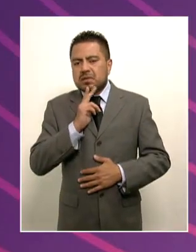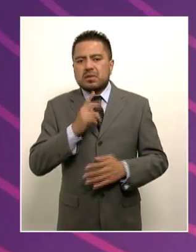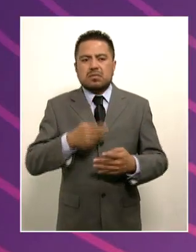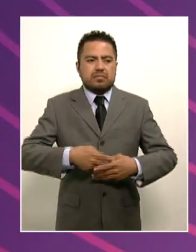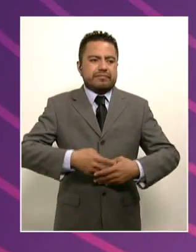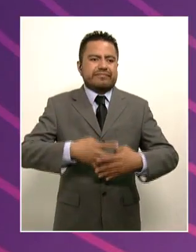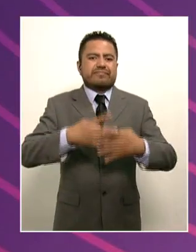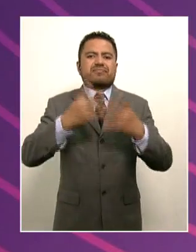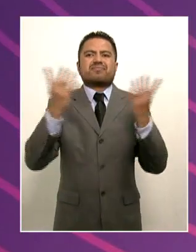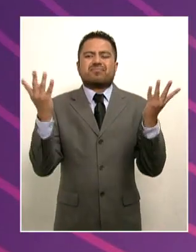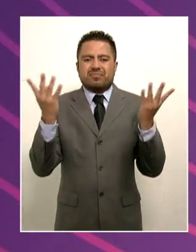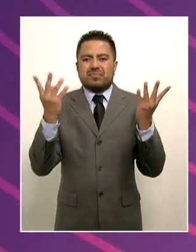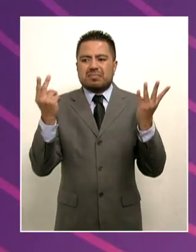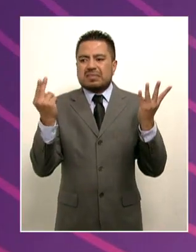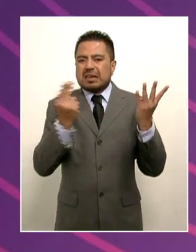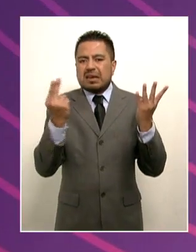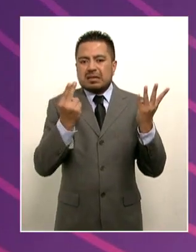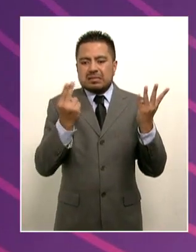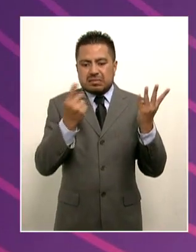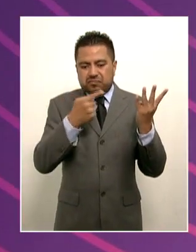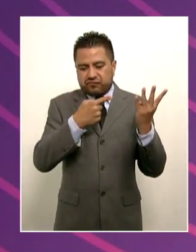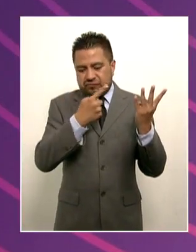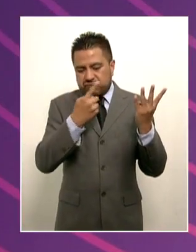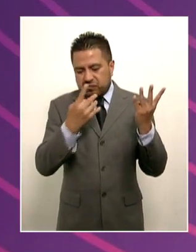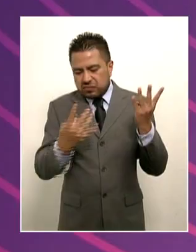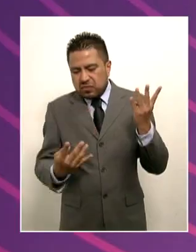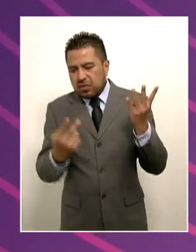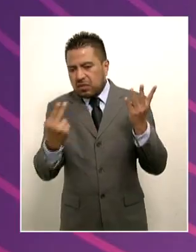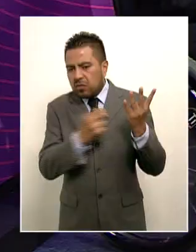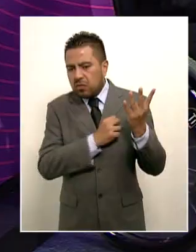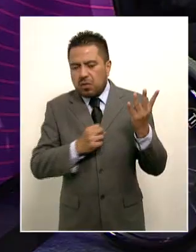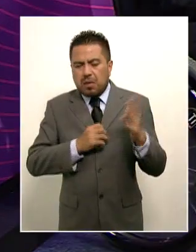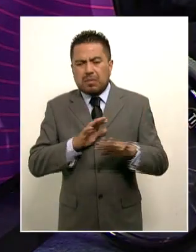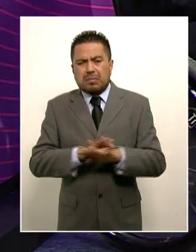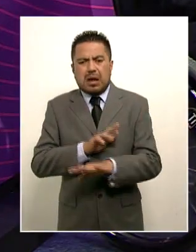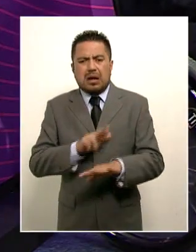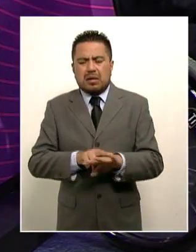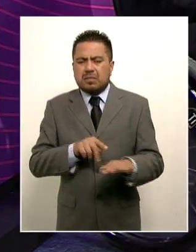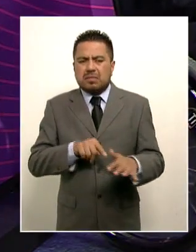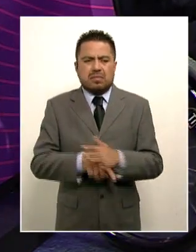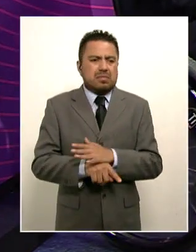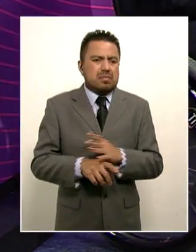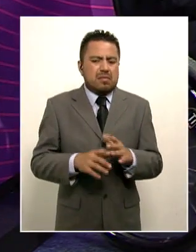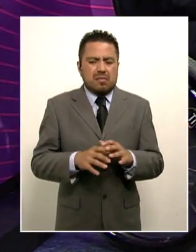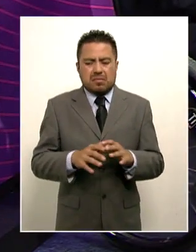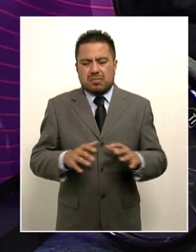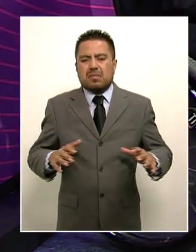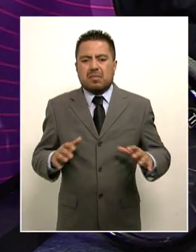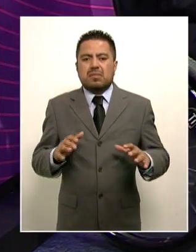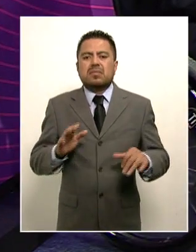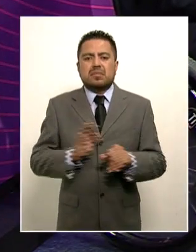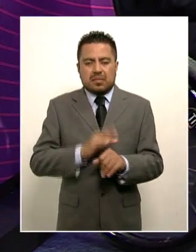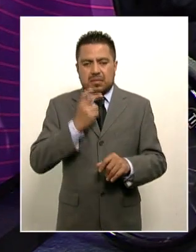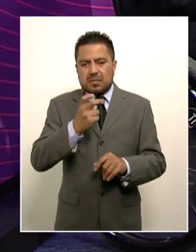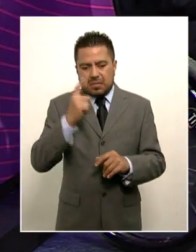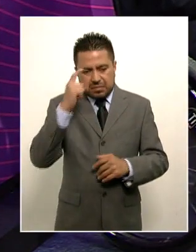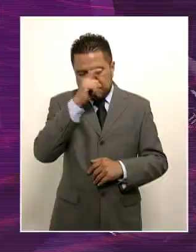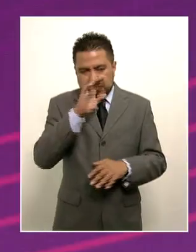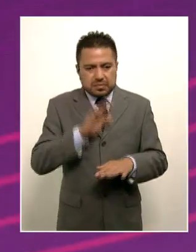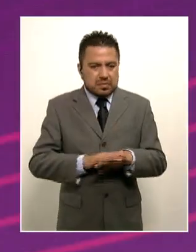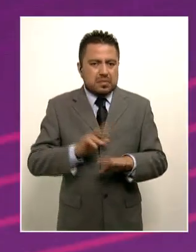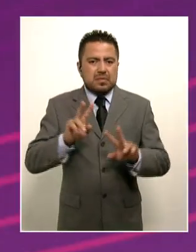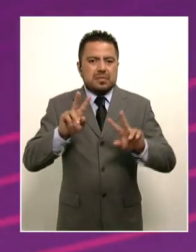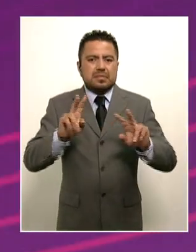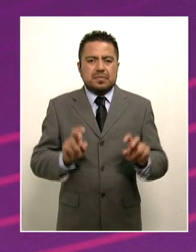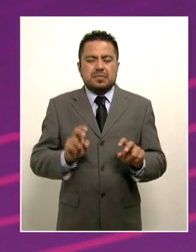abanico de necesidades que se deben cumplir es muy amplio y por eso es un tema complejo. O sea,